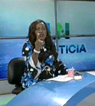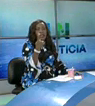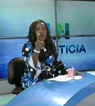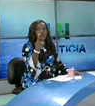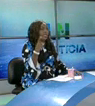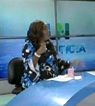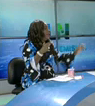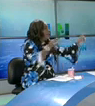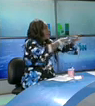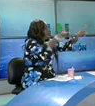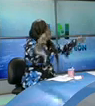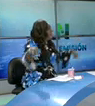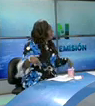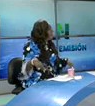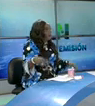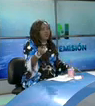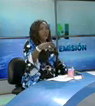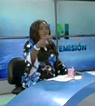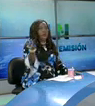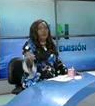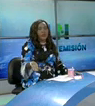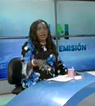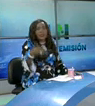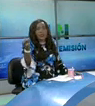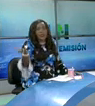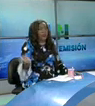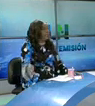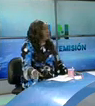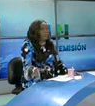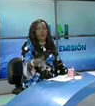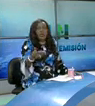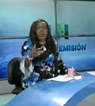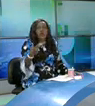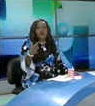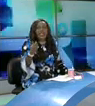una persona contagia a 10 en menos de 2 minutos, imagínense cómo